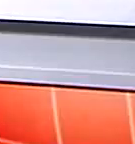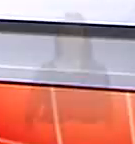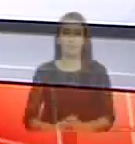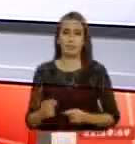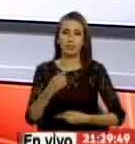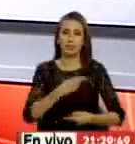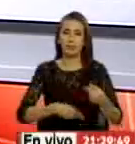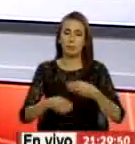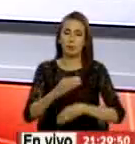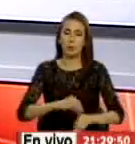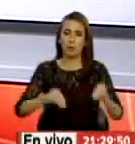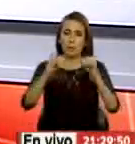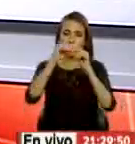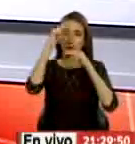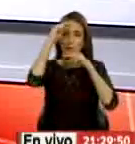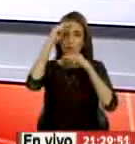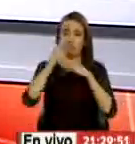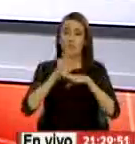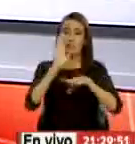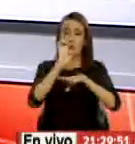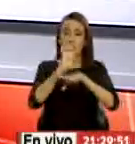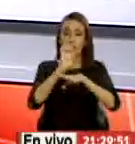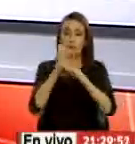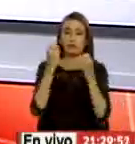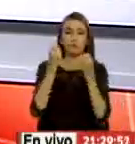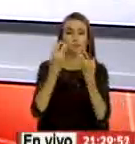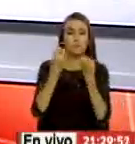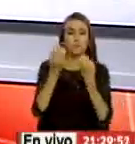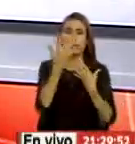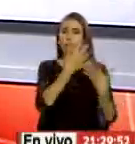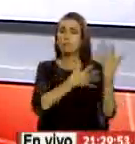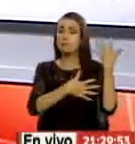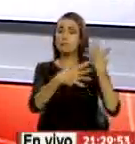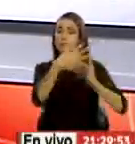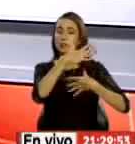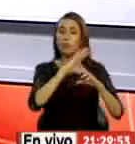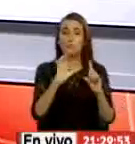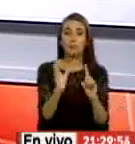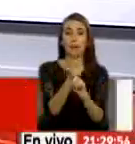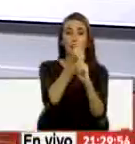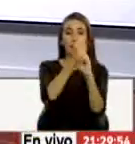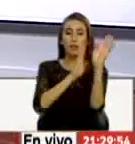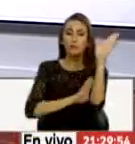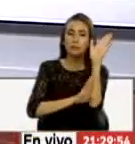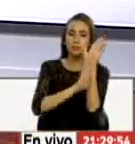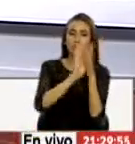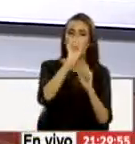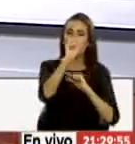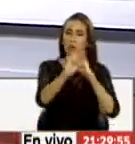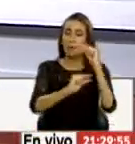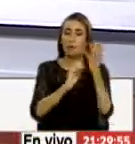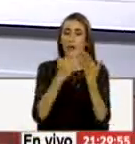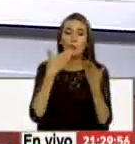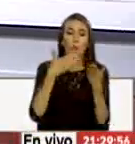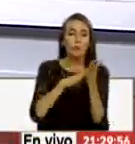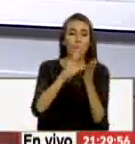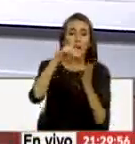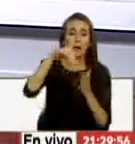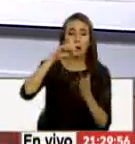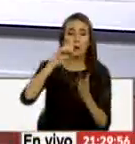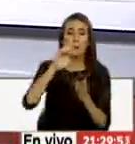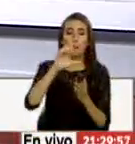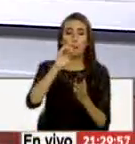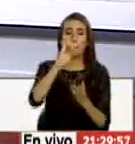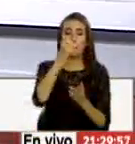Estamos de regreso con más noticias. Les contamos que en Ecuador existen miles de historias de superación que merecen ser contadas. La de Belisa Coro, una